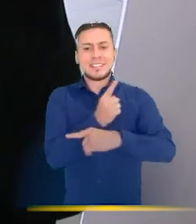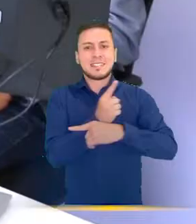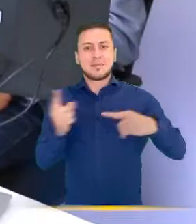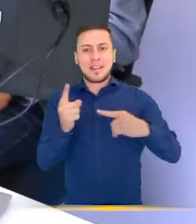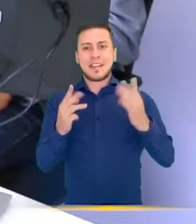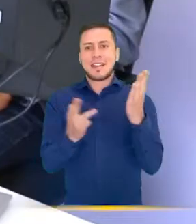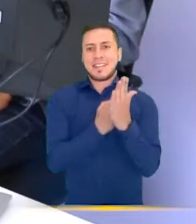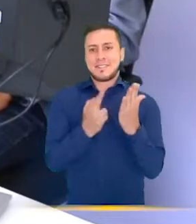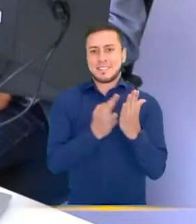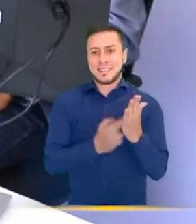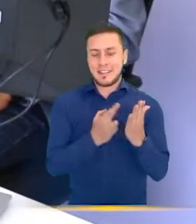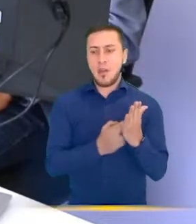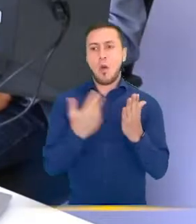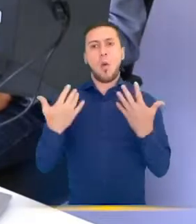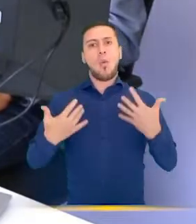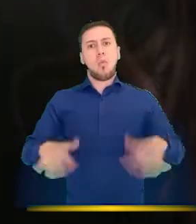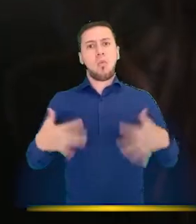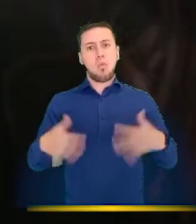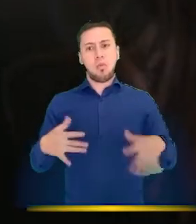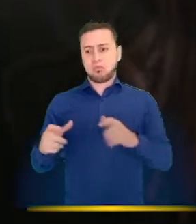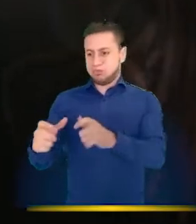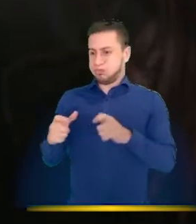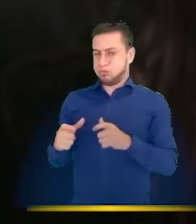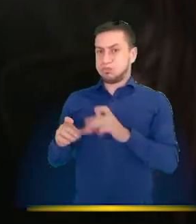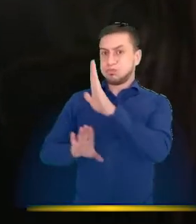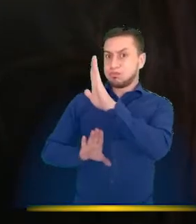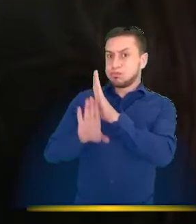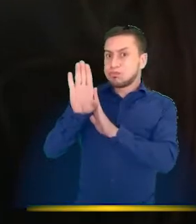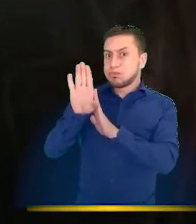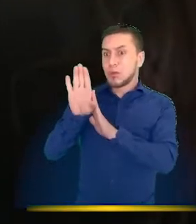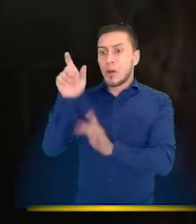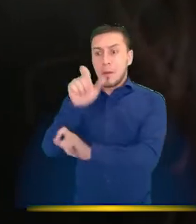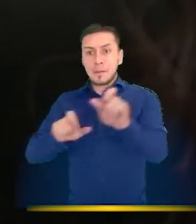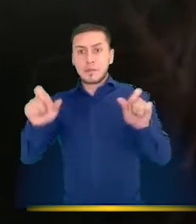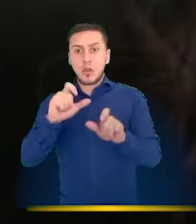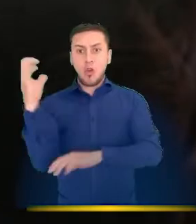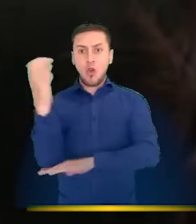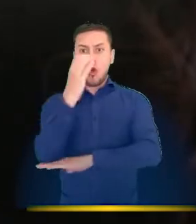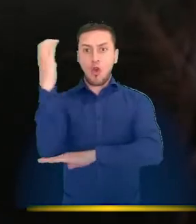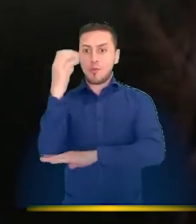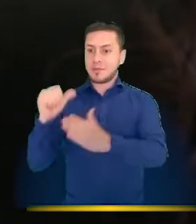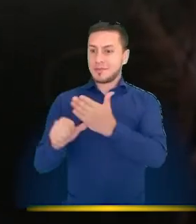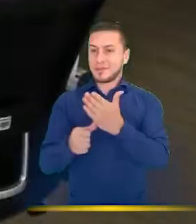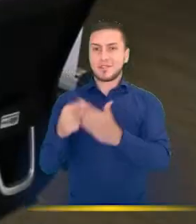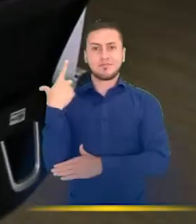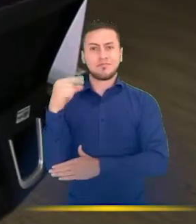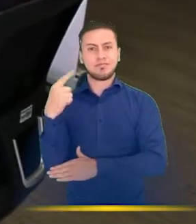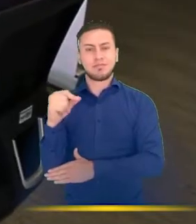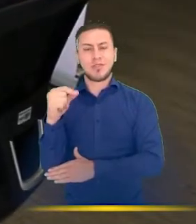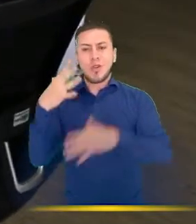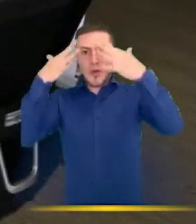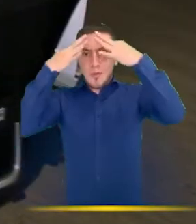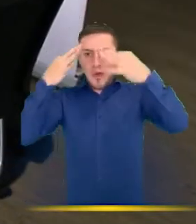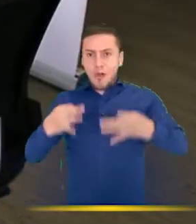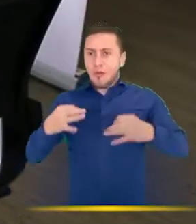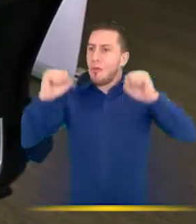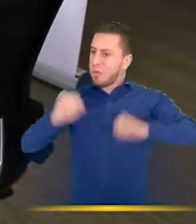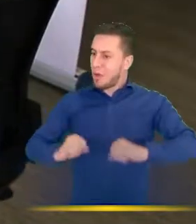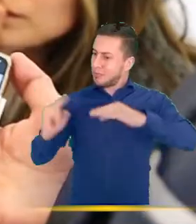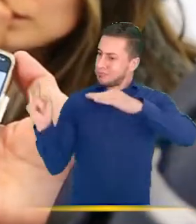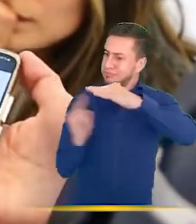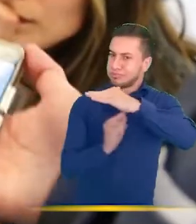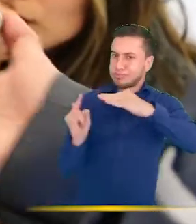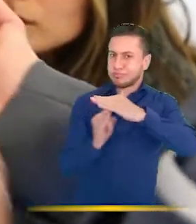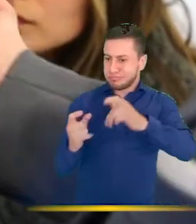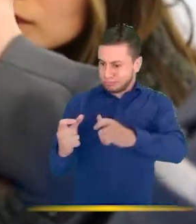revista Semana, se logró sacar. Pienso que es un avance muy grande el que estamos dando los colombianos al tener una cédula digital que por fin va a